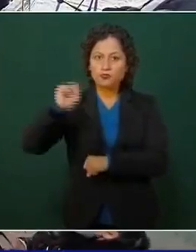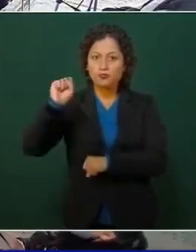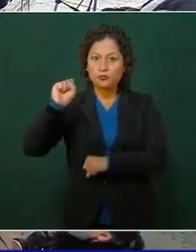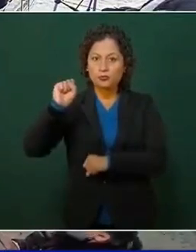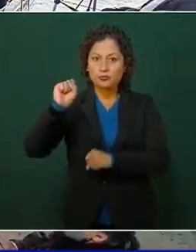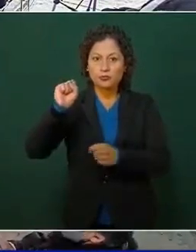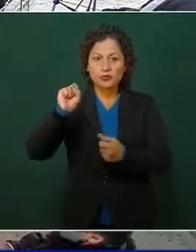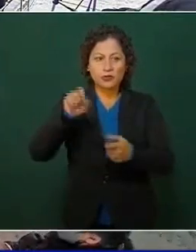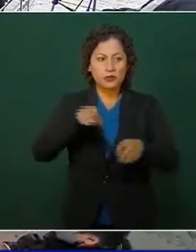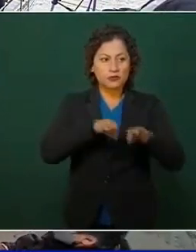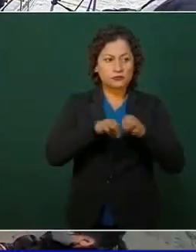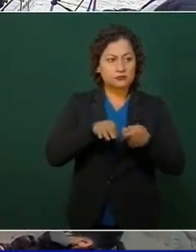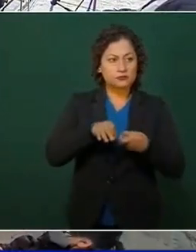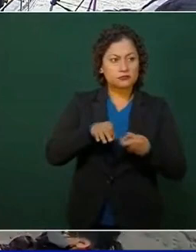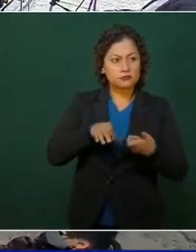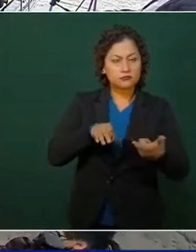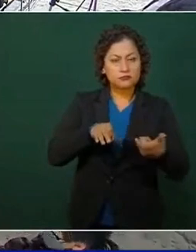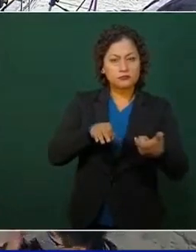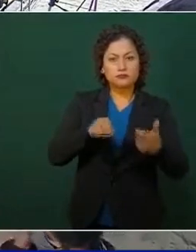cero corrupción